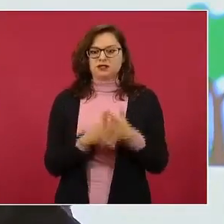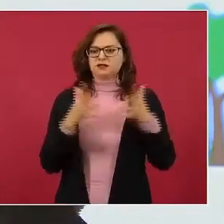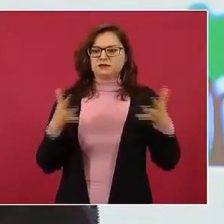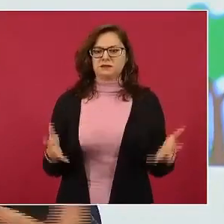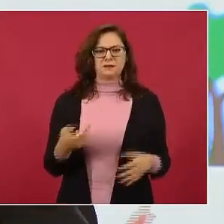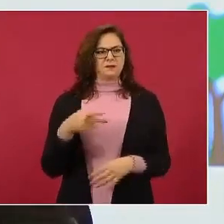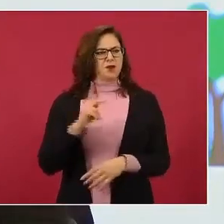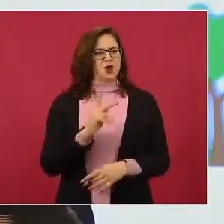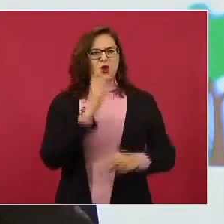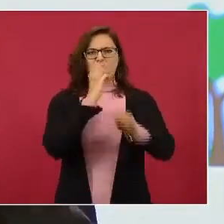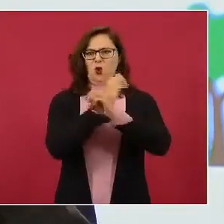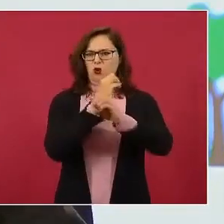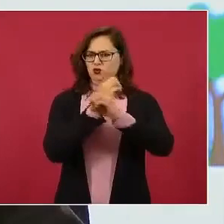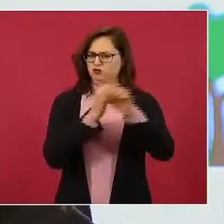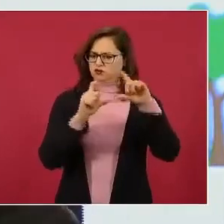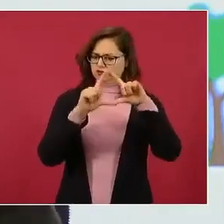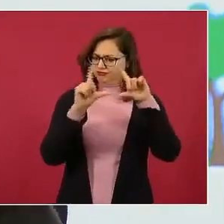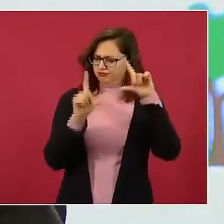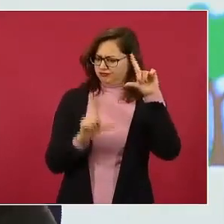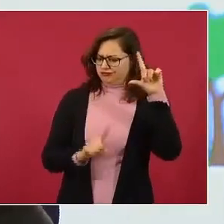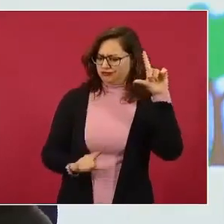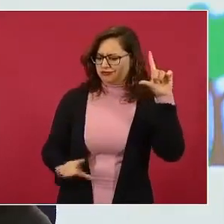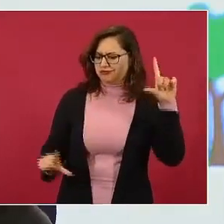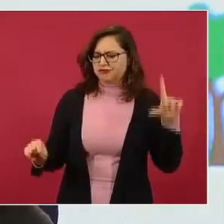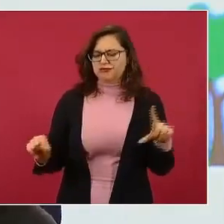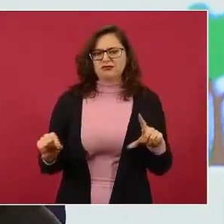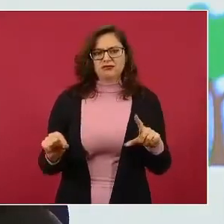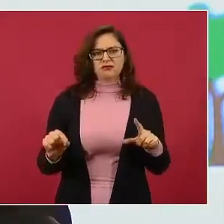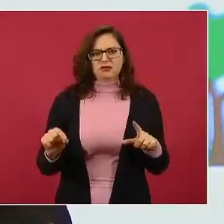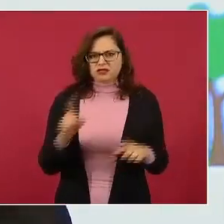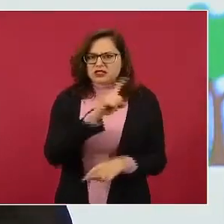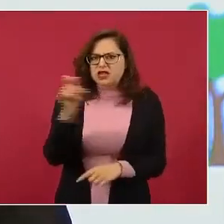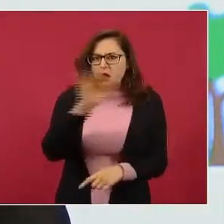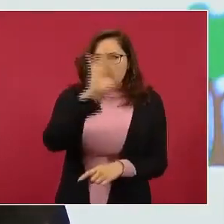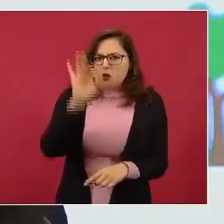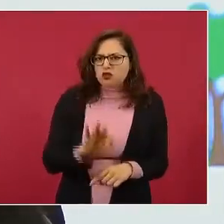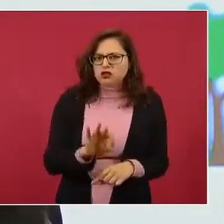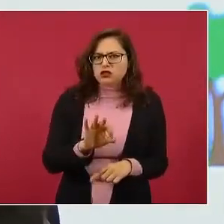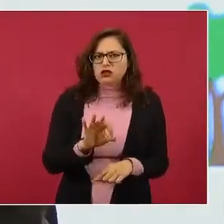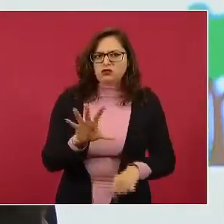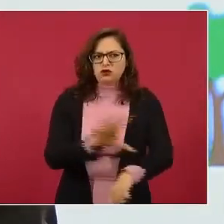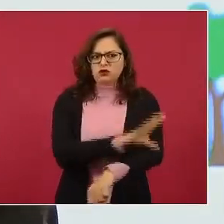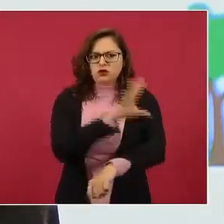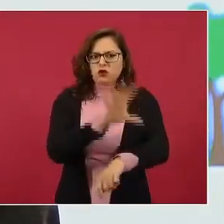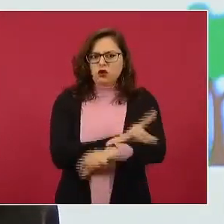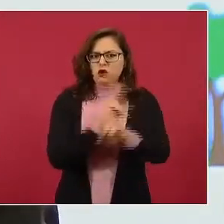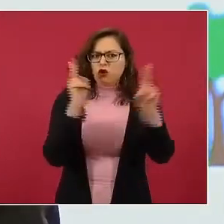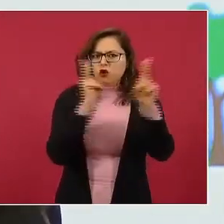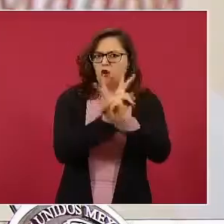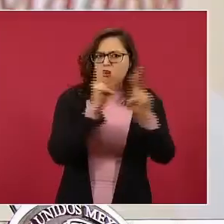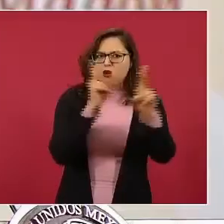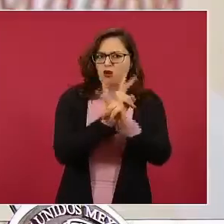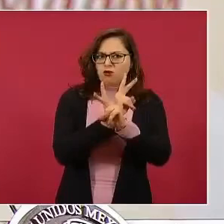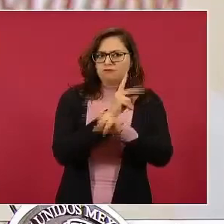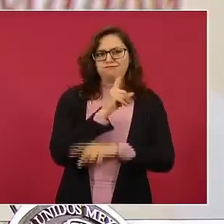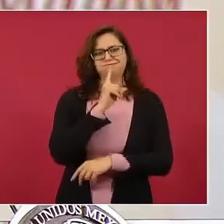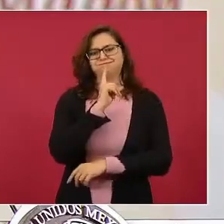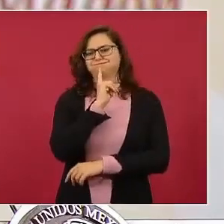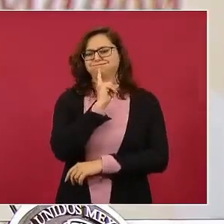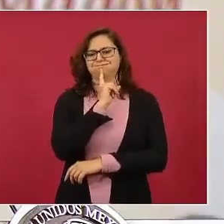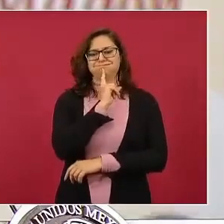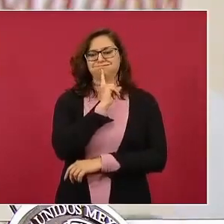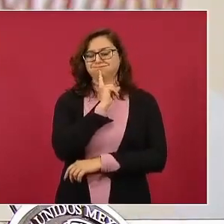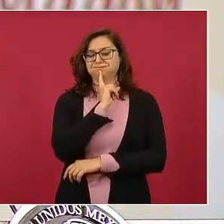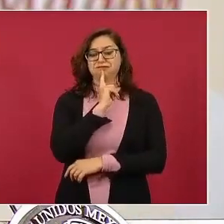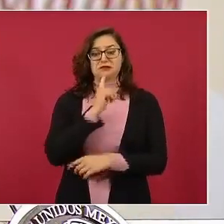están dispersos en todo el país, que reciben energía limpia? La realidad es que la energía limpia se inyecta en los puntos donde se encuentran cada una de